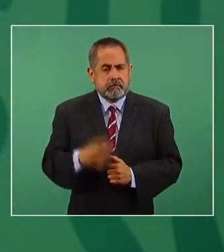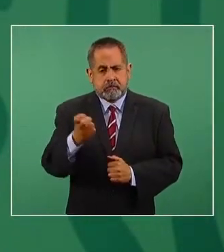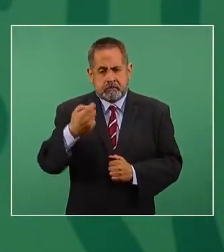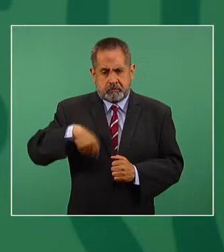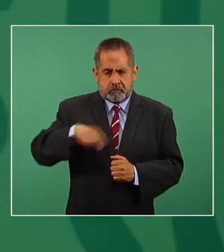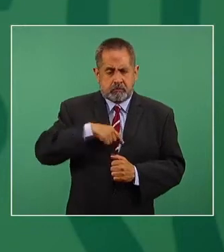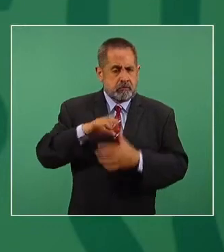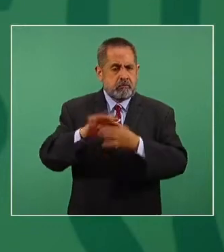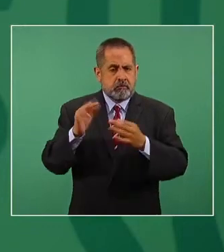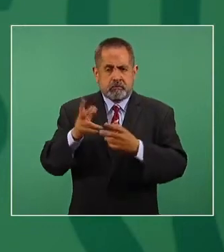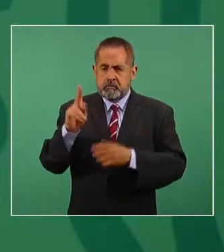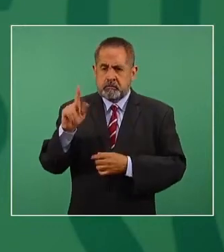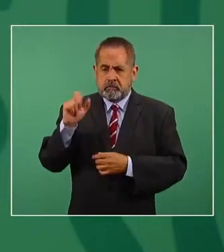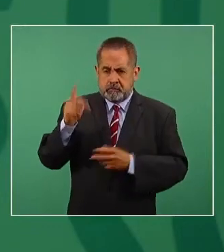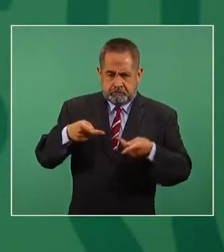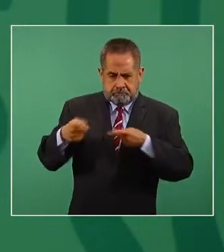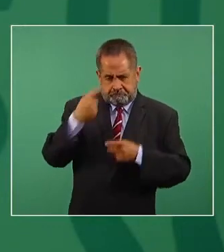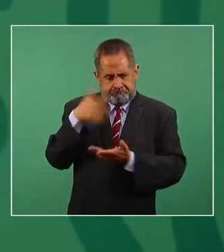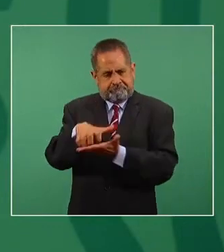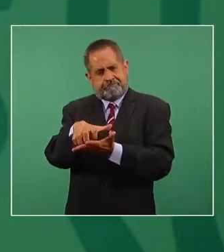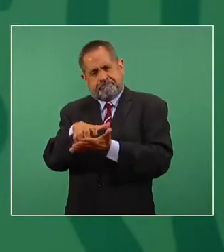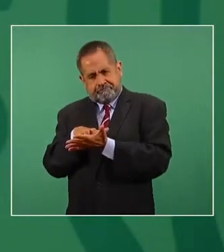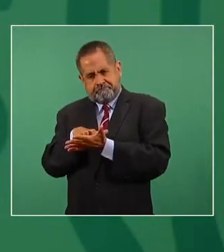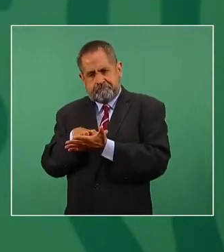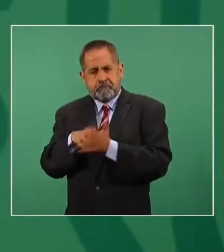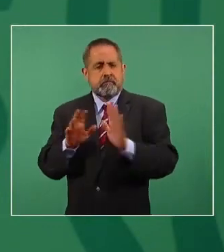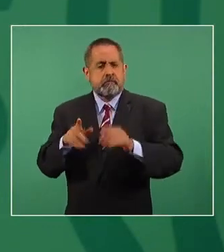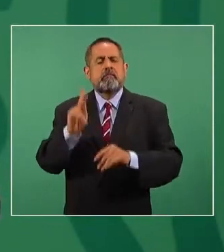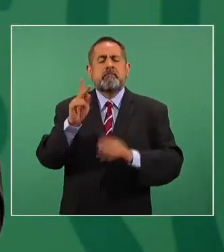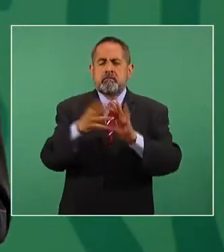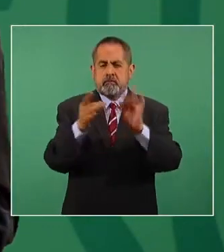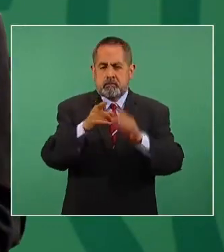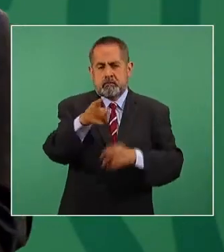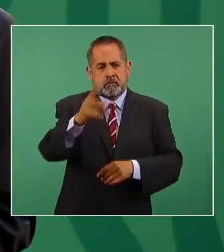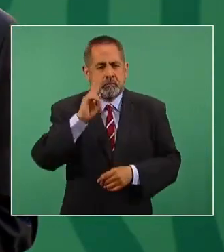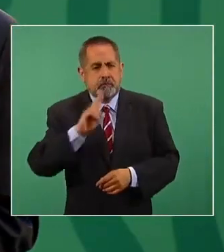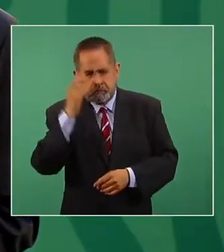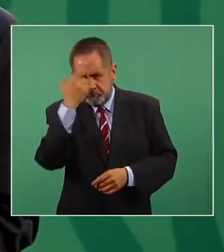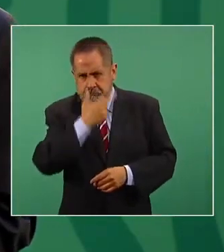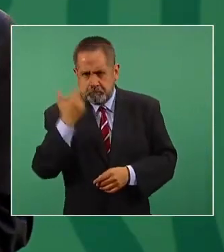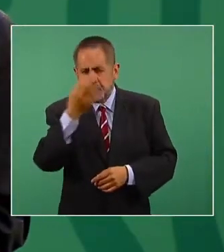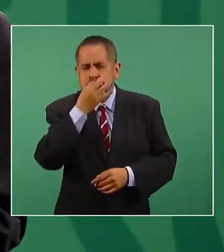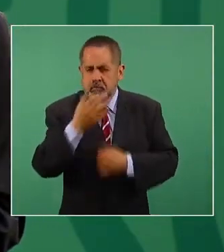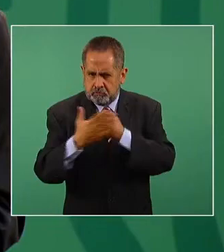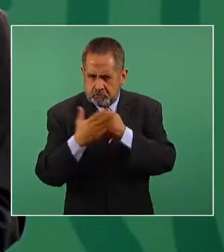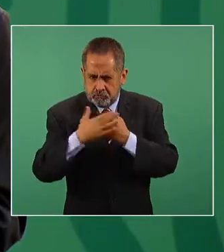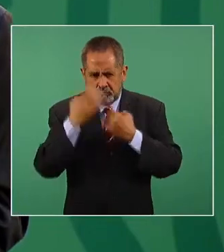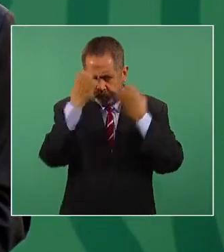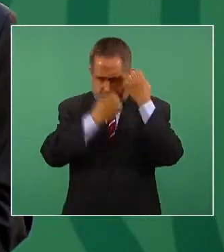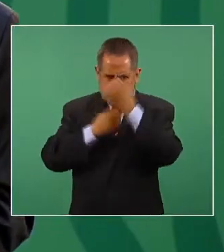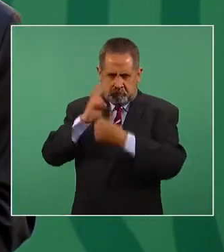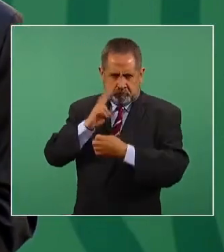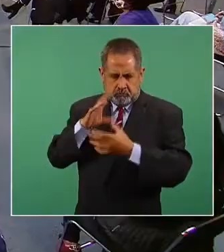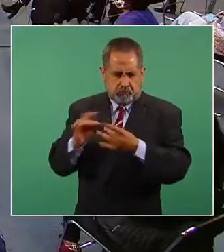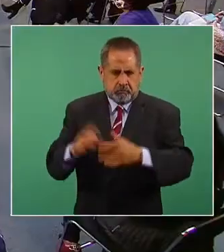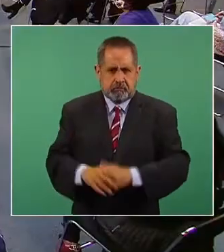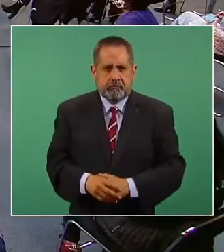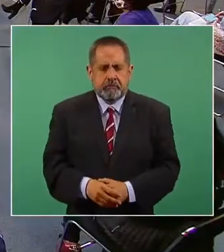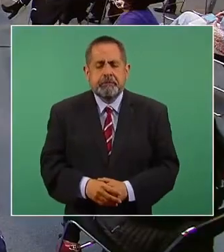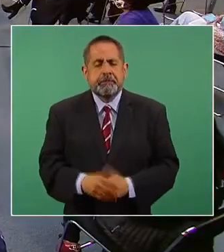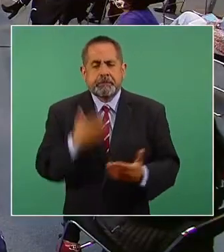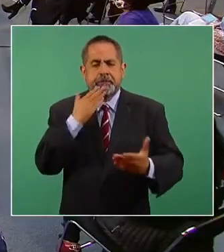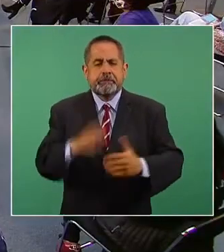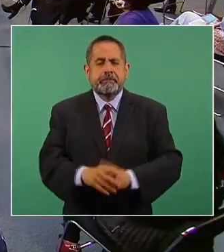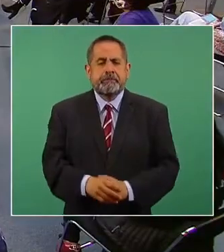estamos haciendo con el plan de austeridad. Pero de todas maneras vamos a revisar lo que tú estás planteando. Muy